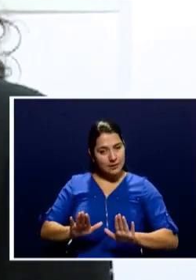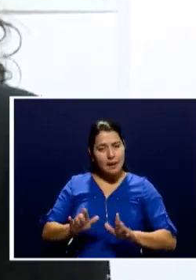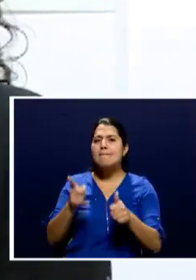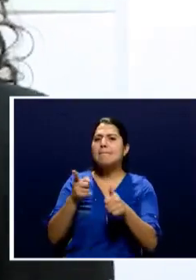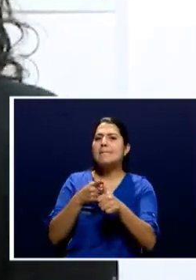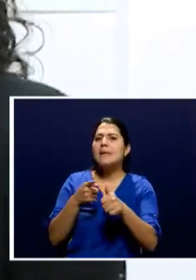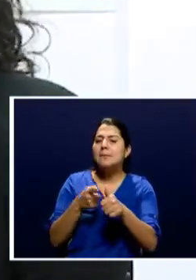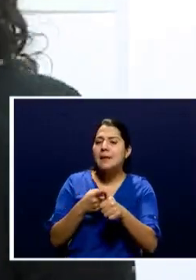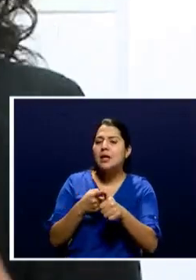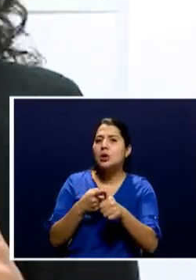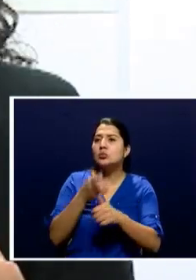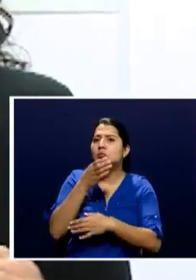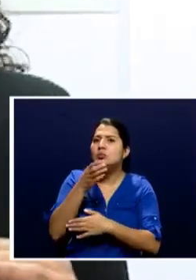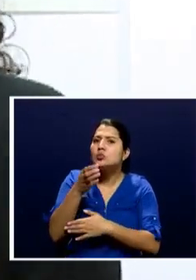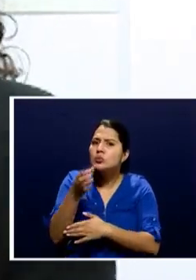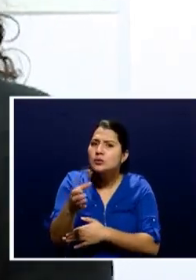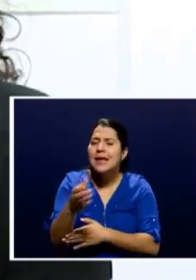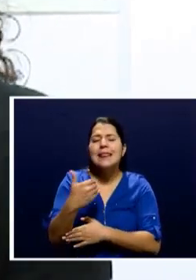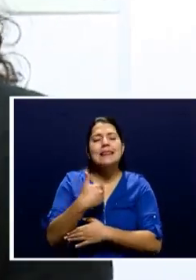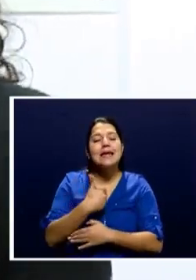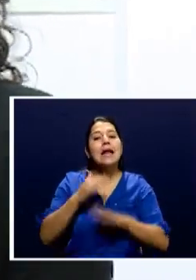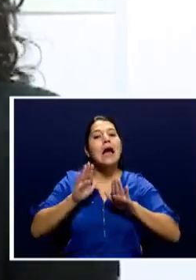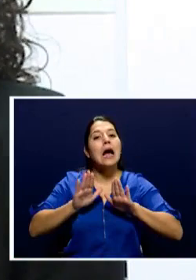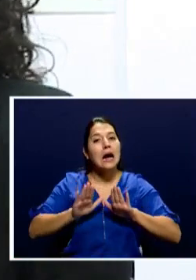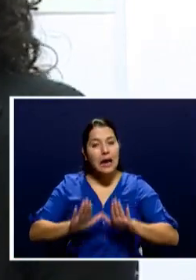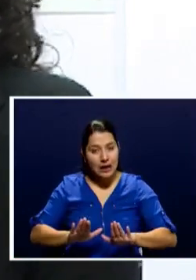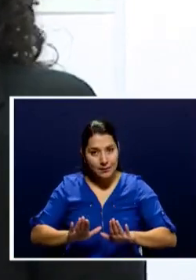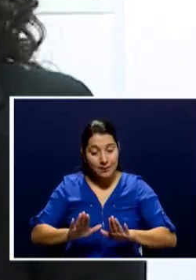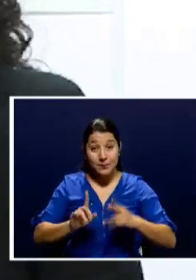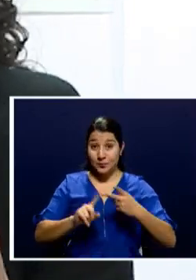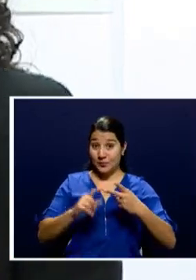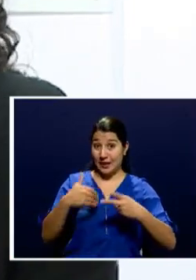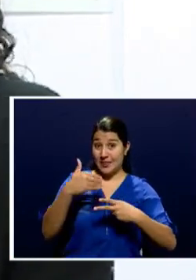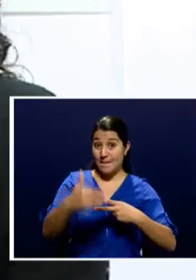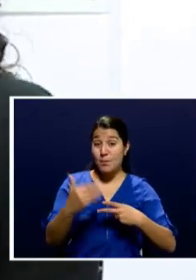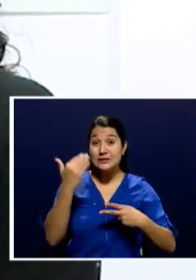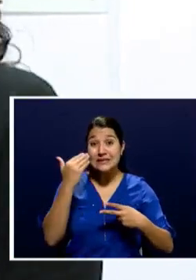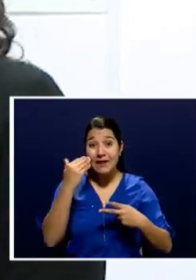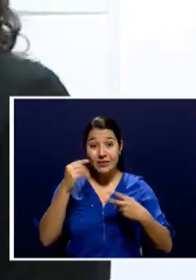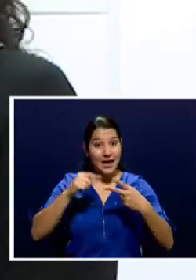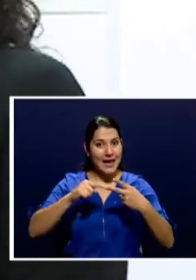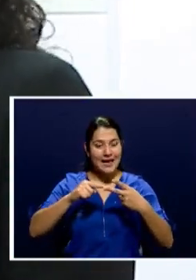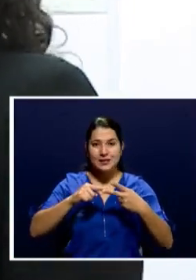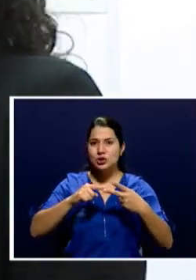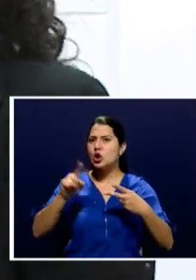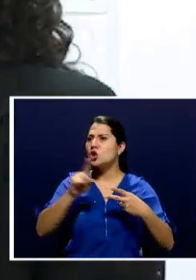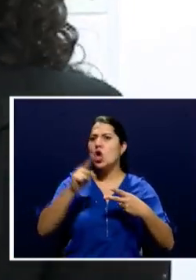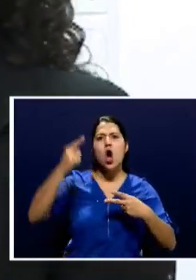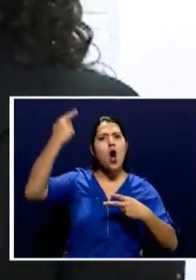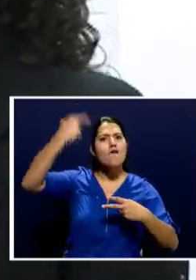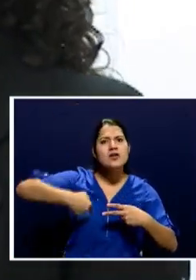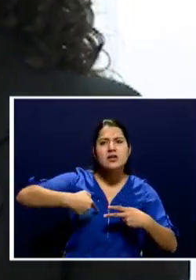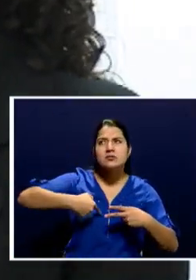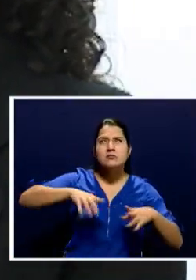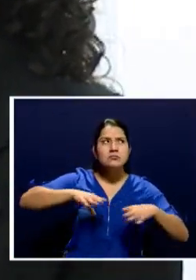estamos dando nosotros es mantener la calma. Después de eso, saber que esto no es obligación, esto